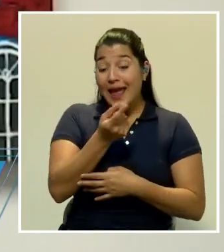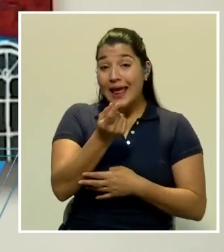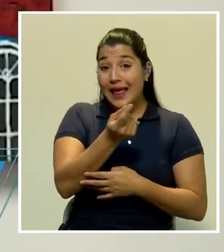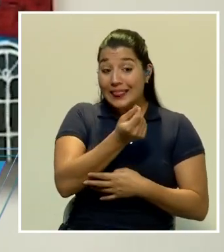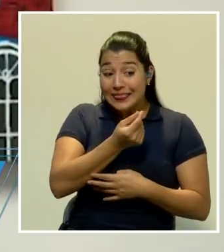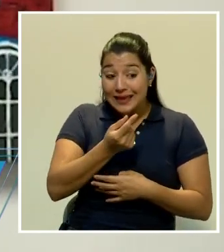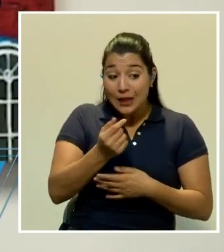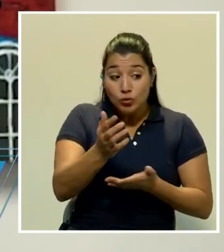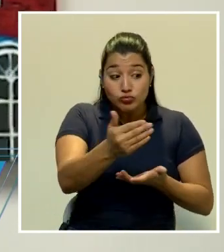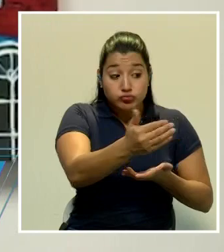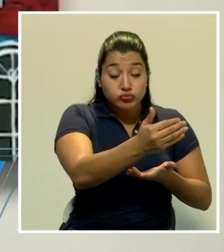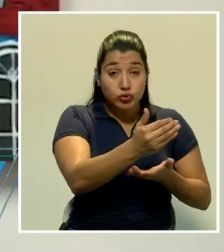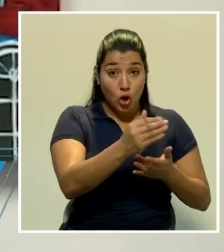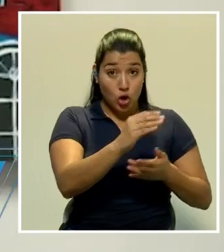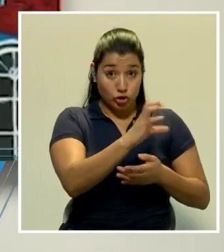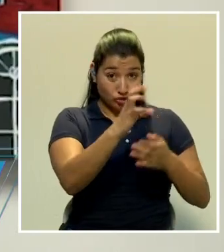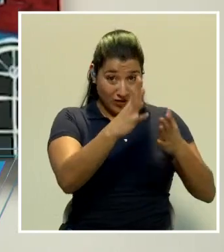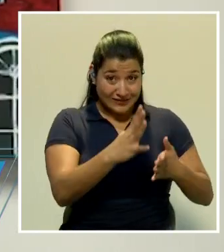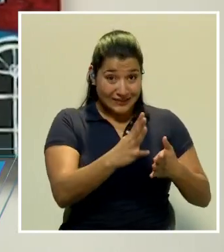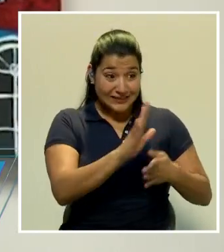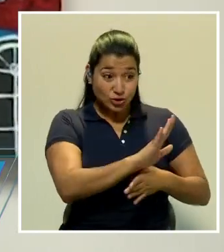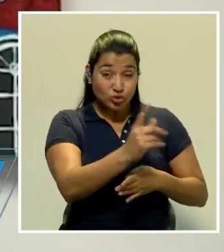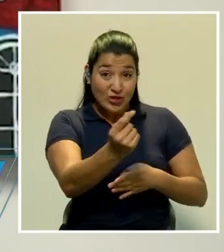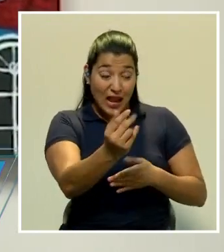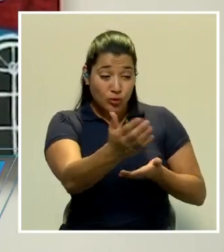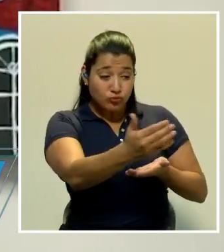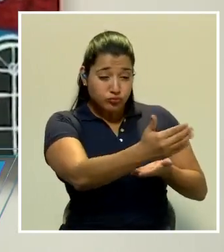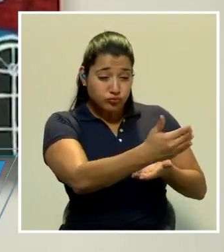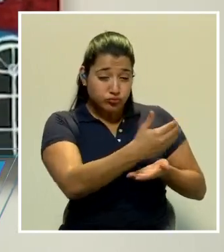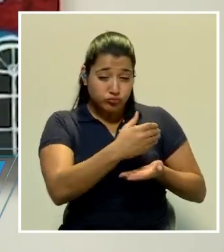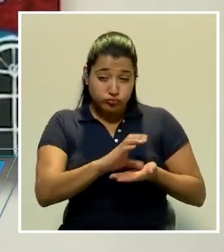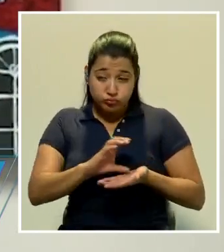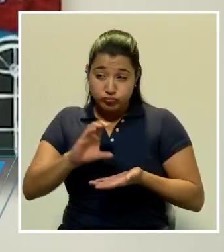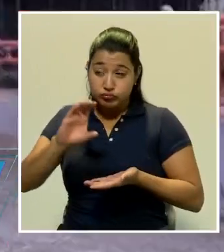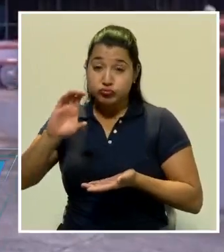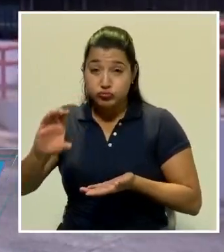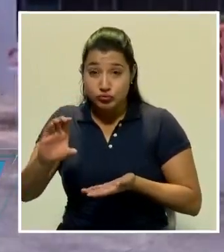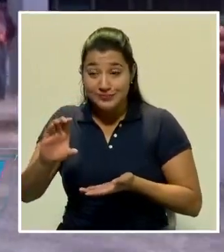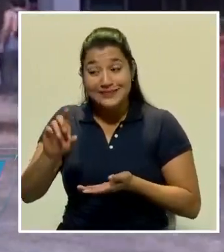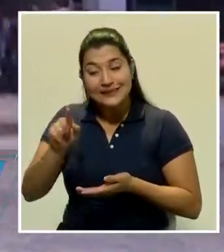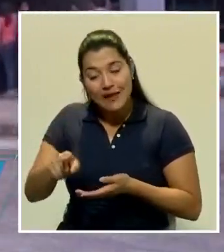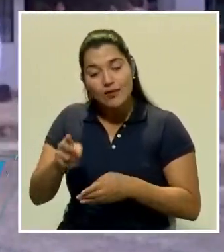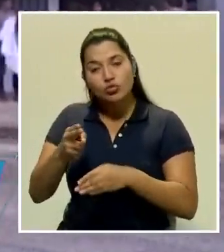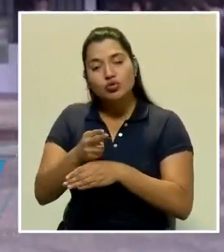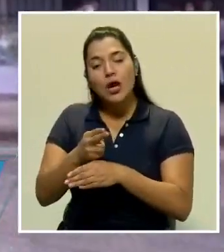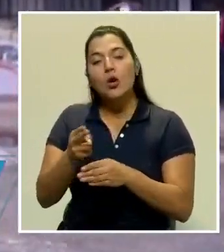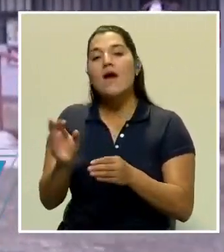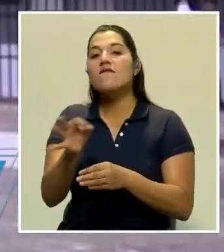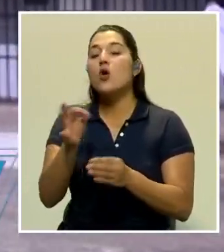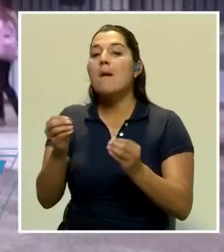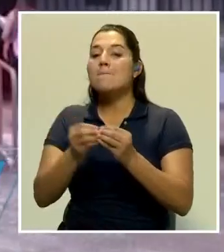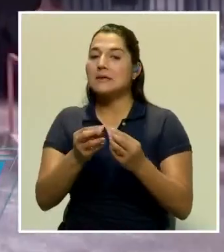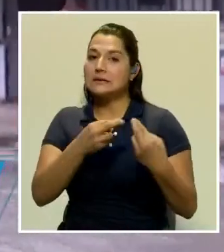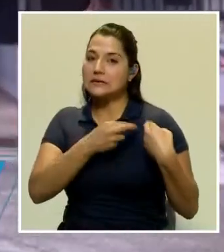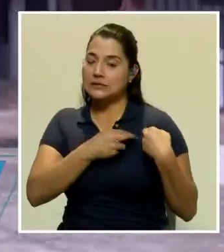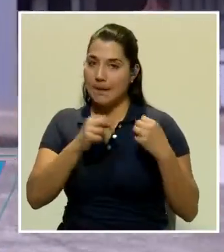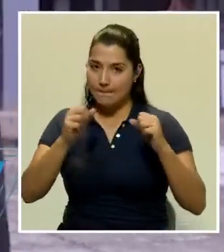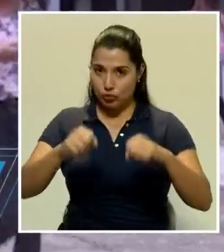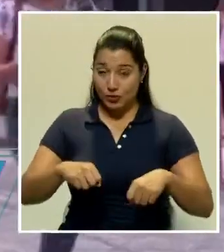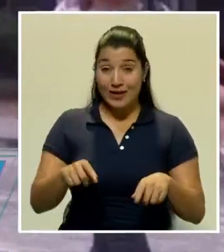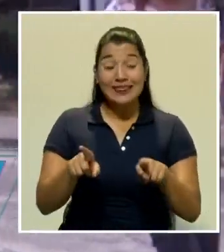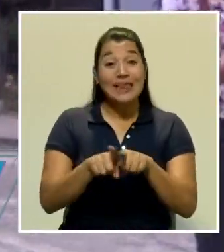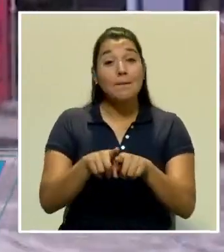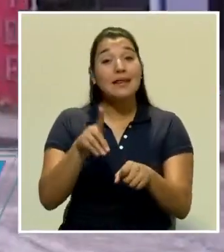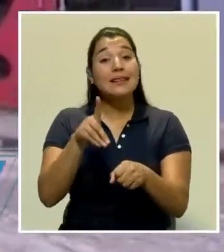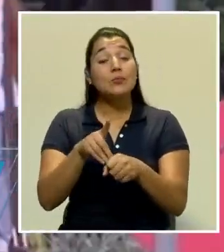a las universidades sean utilizados de la forma más eficiente posible. Otra de las advertencias que hicieron los diputados